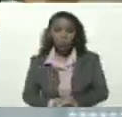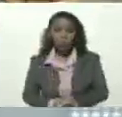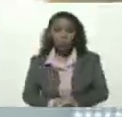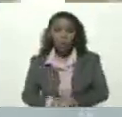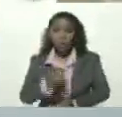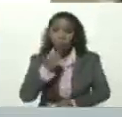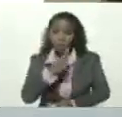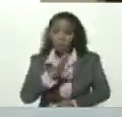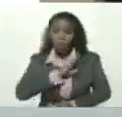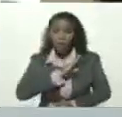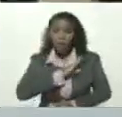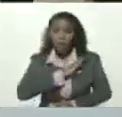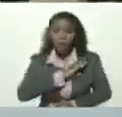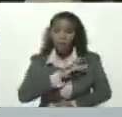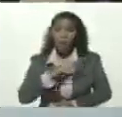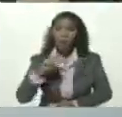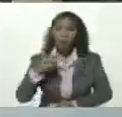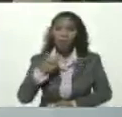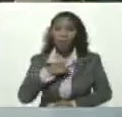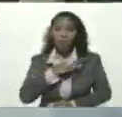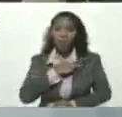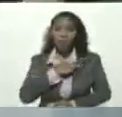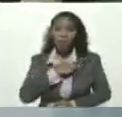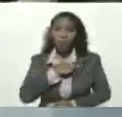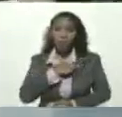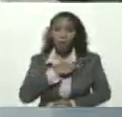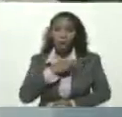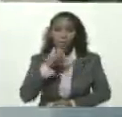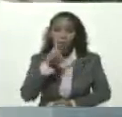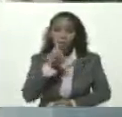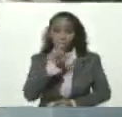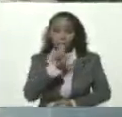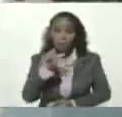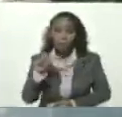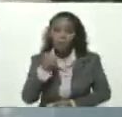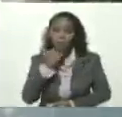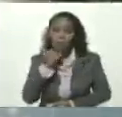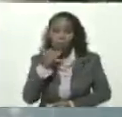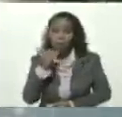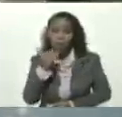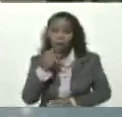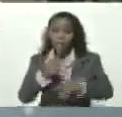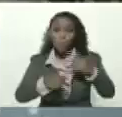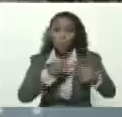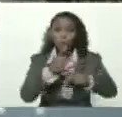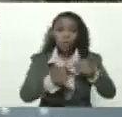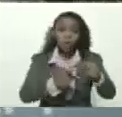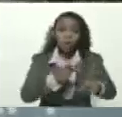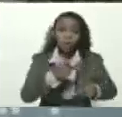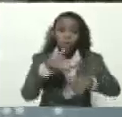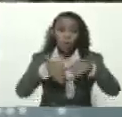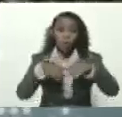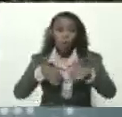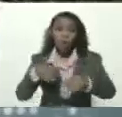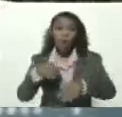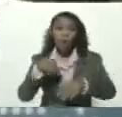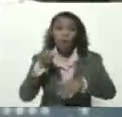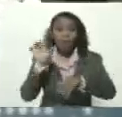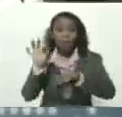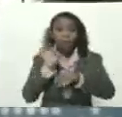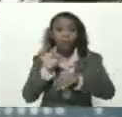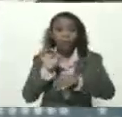Bueno, estamos a una semana, como dije, del proceso electoral, de las elecciones del 21 de